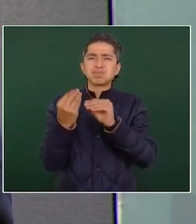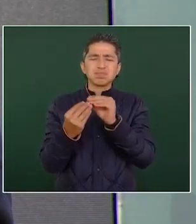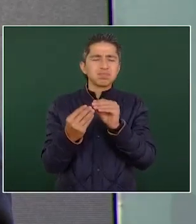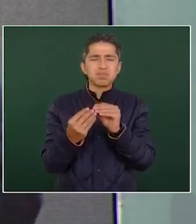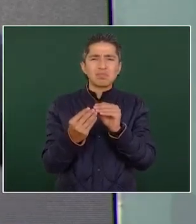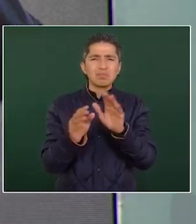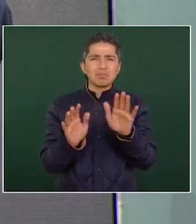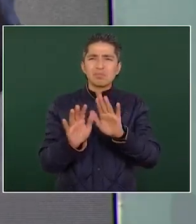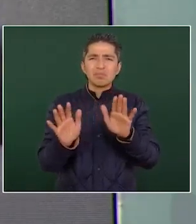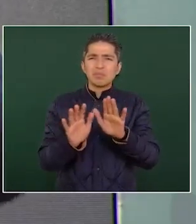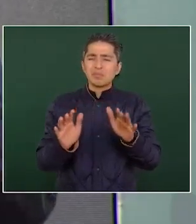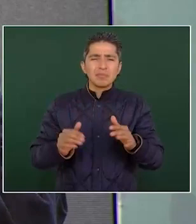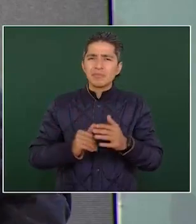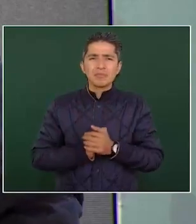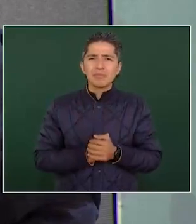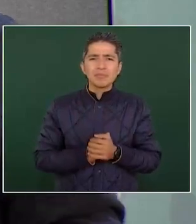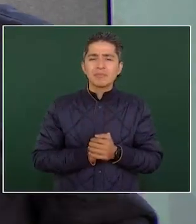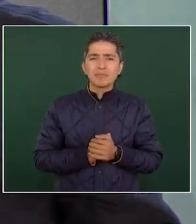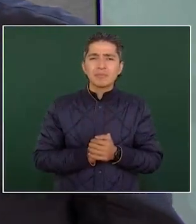no